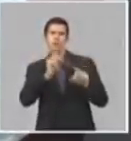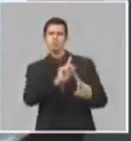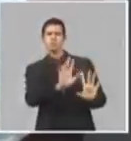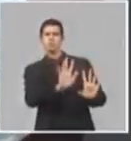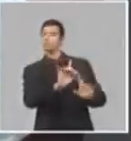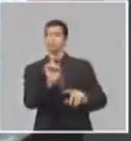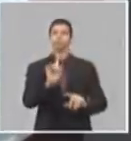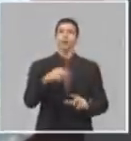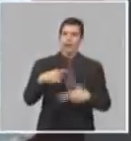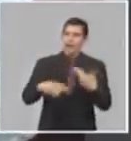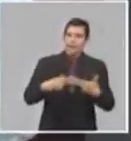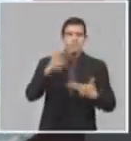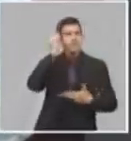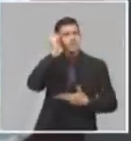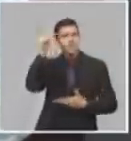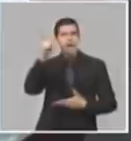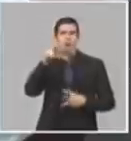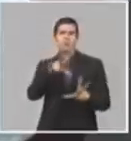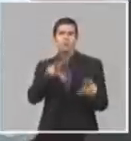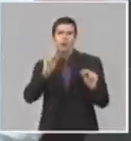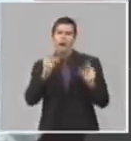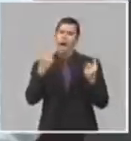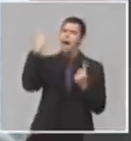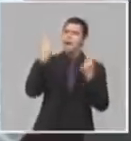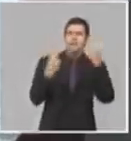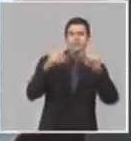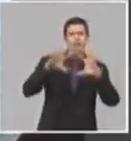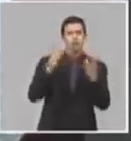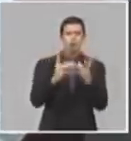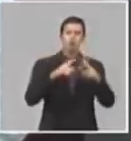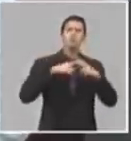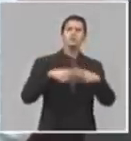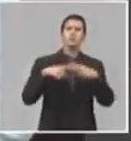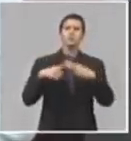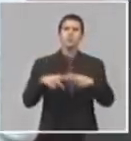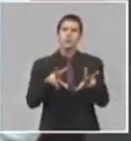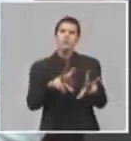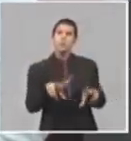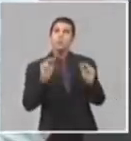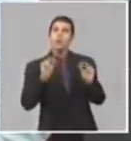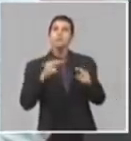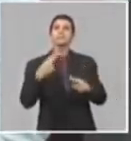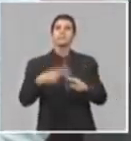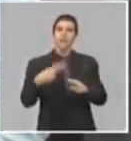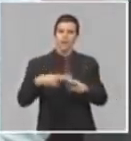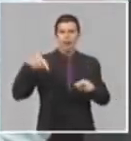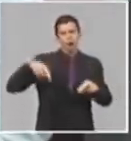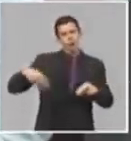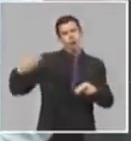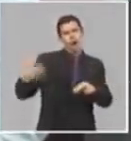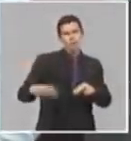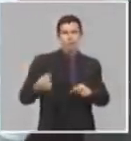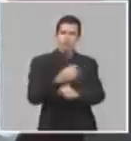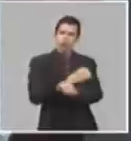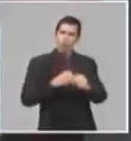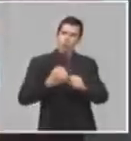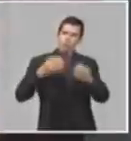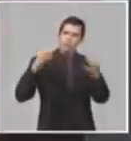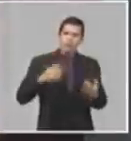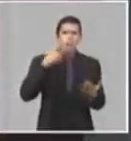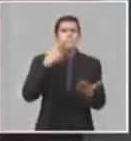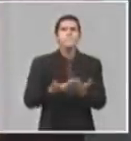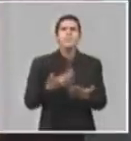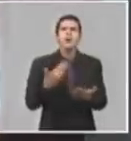Desarrollar la economía significa ni más ni menos que ofrecer mayor bienestar al pueblo. Se trata en primer